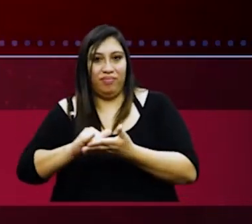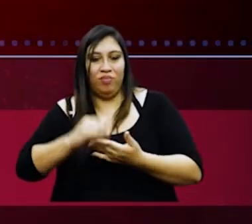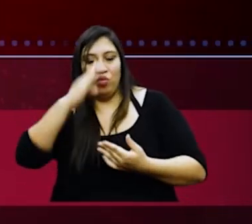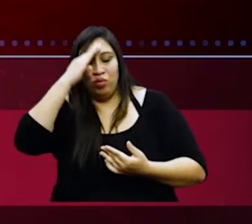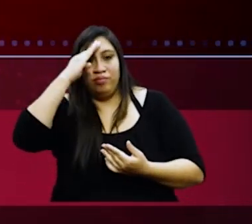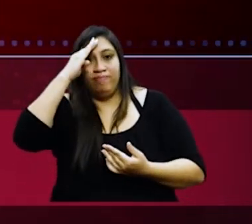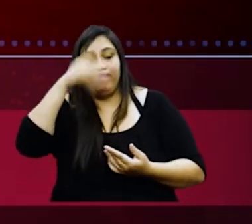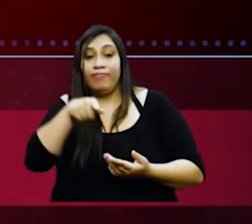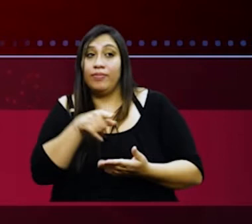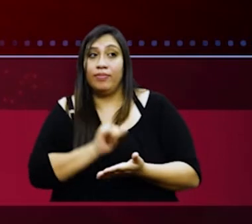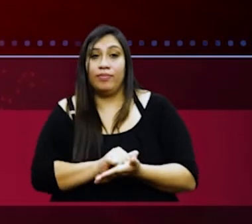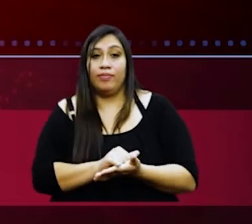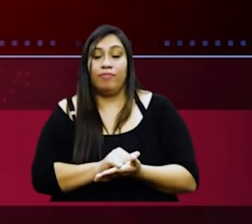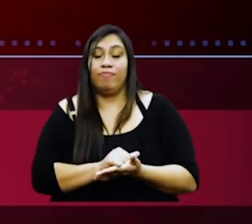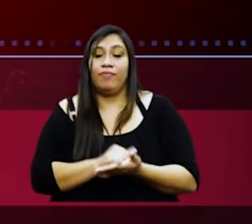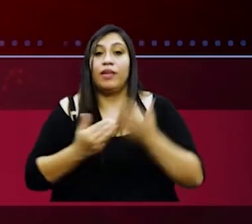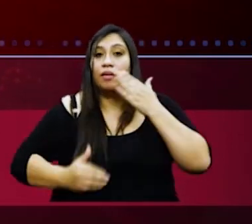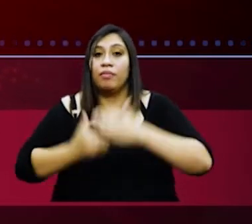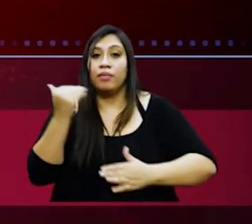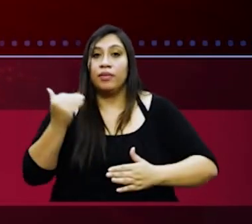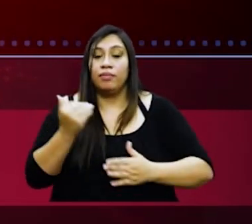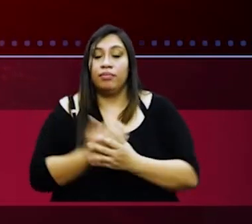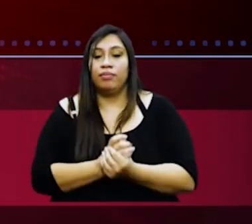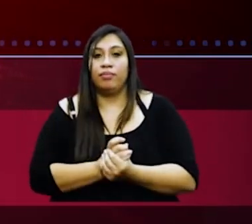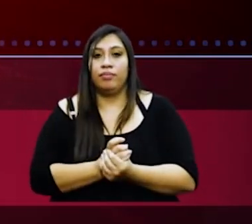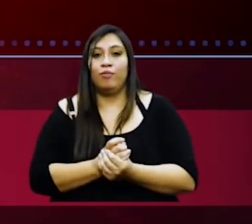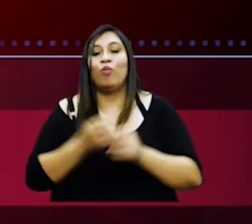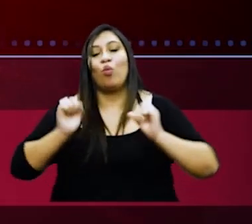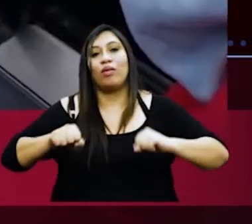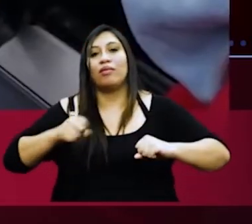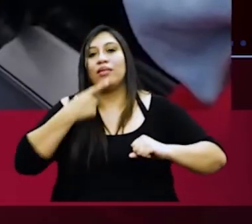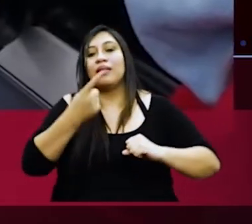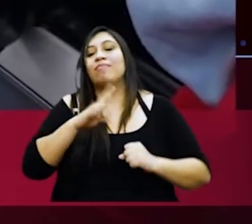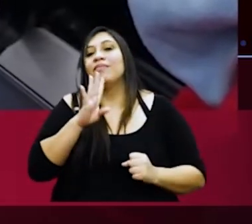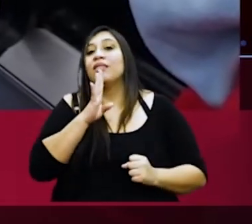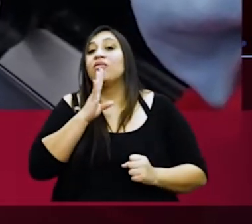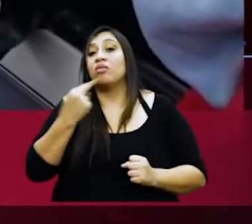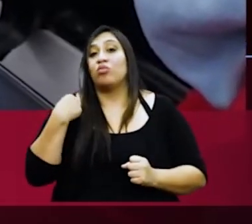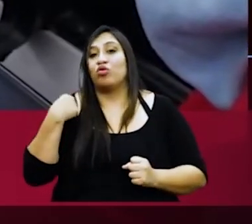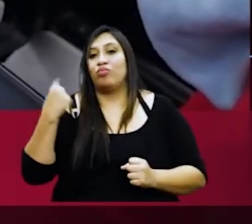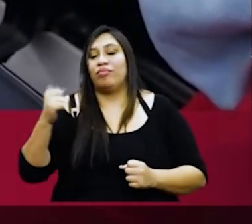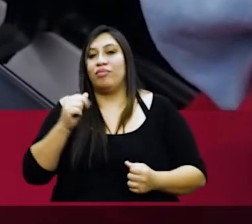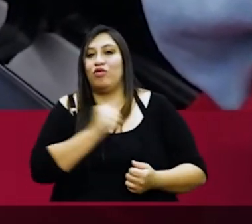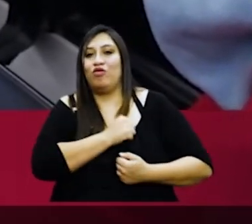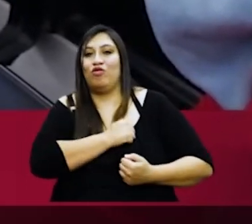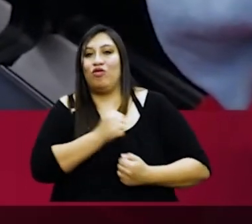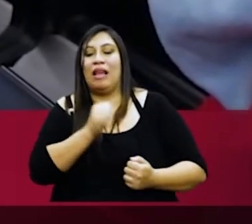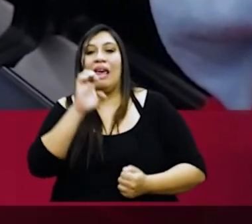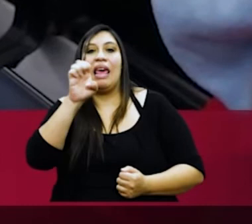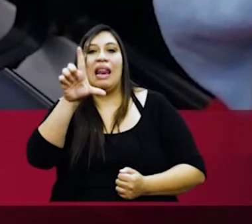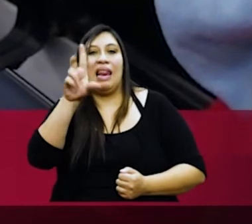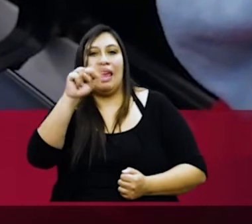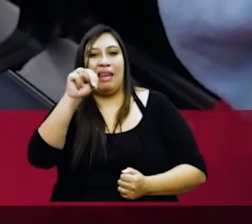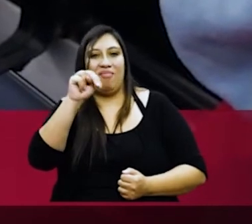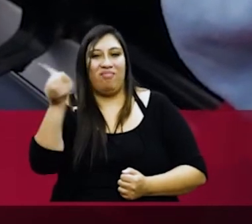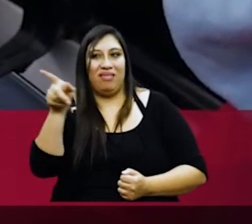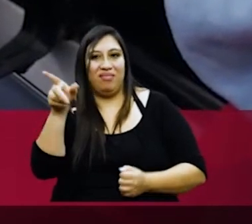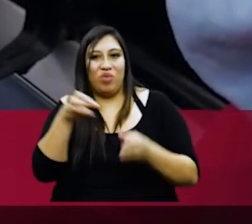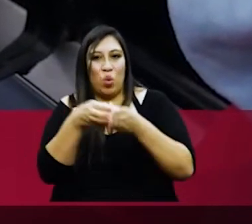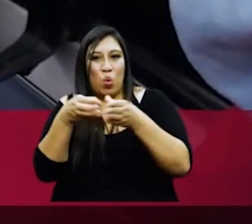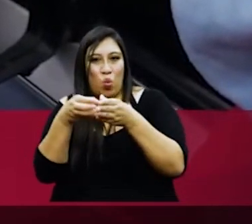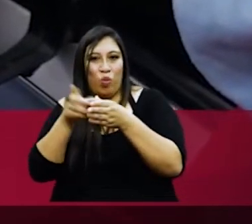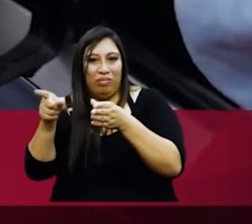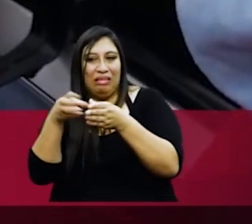uniformados. Y estos hechos inicialmente se pueden atribuir al Ejército de Liberación Nacional, al ELN, que es el